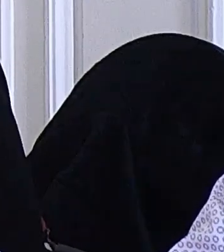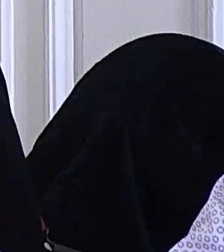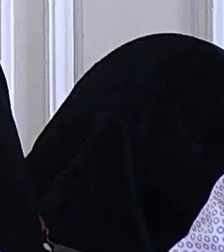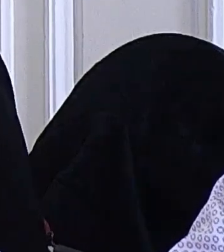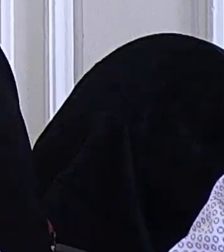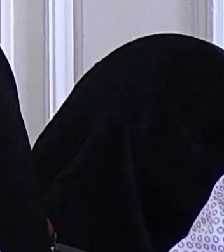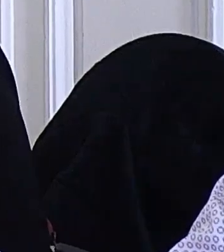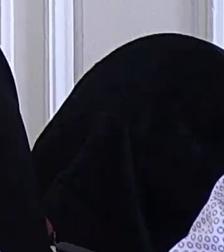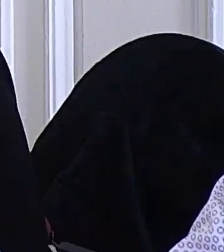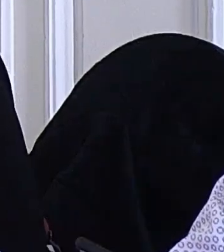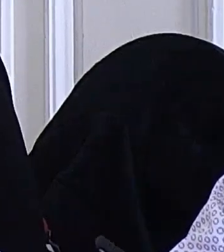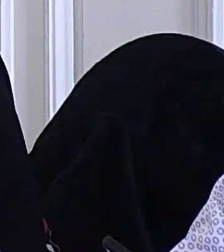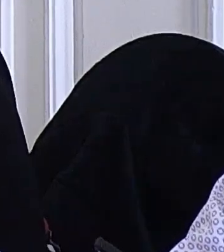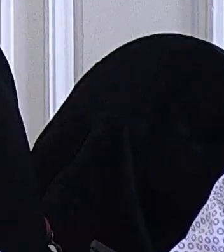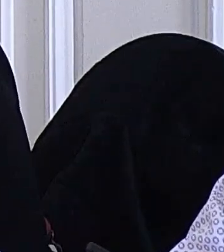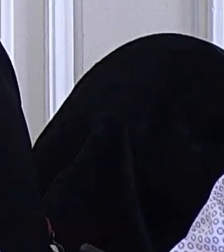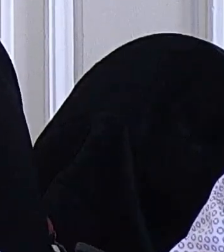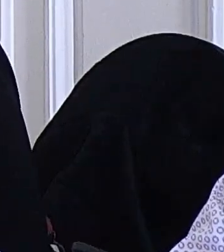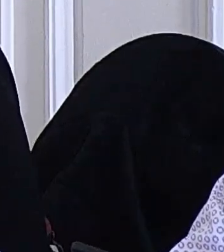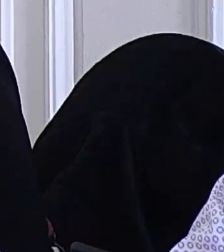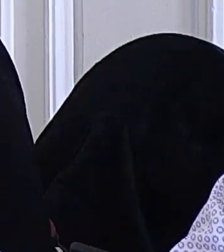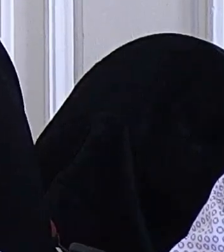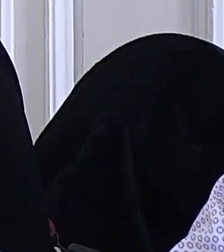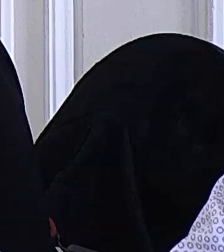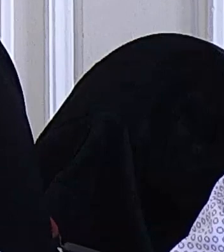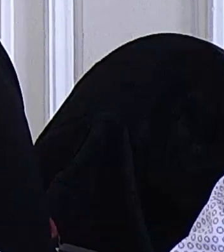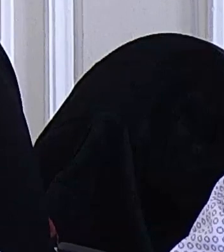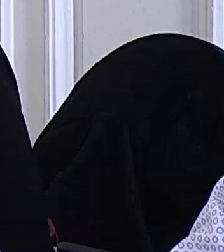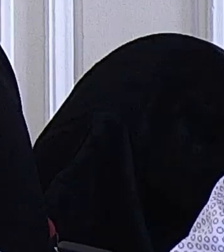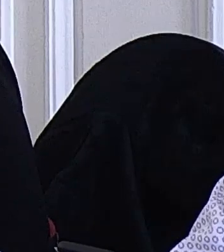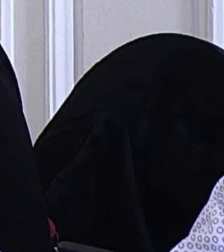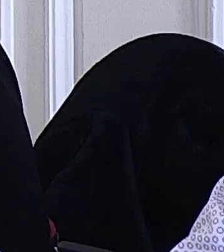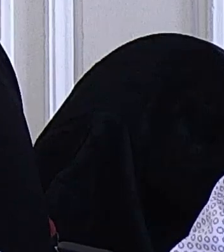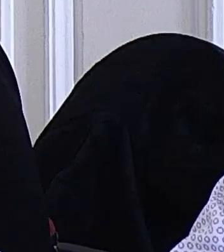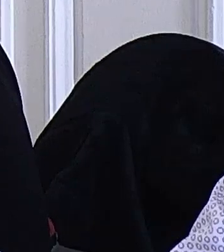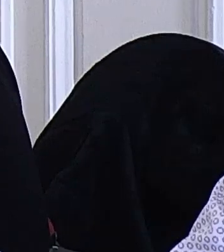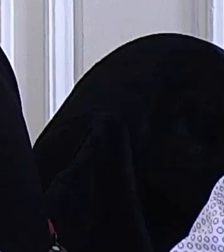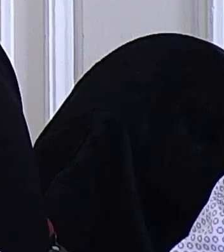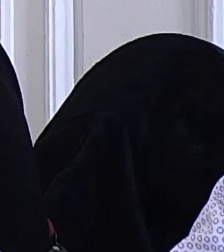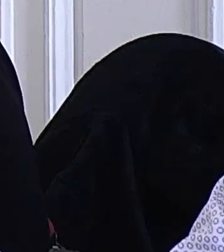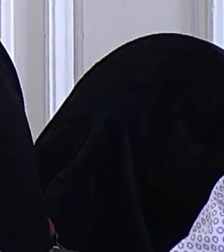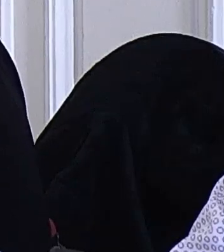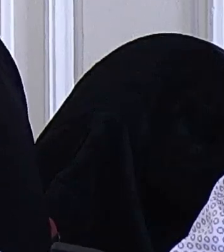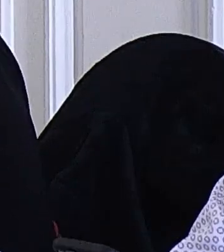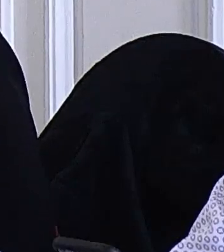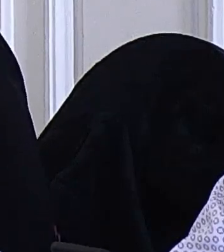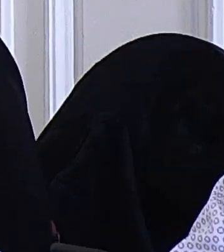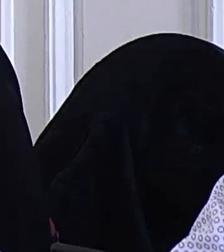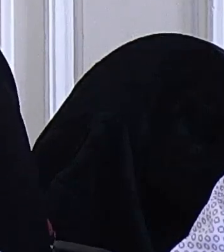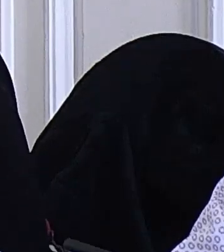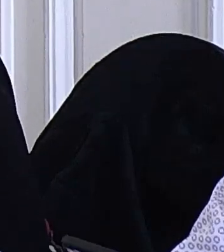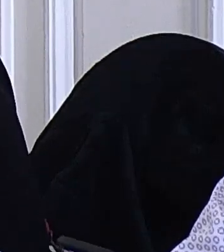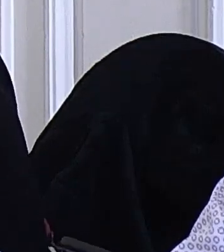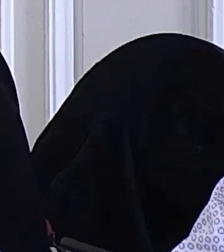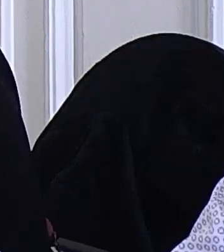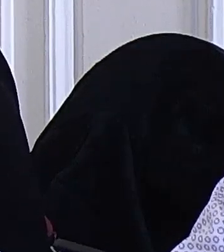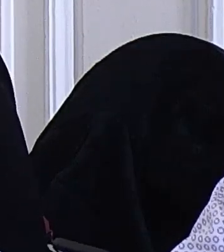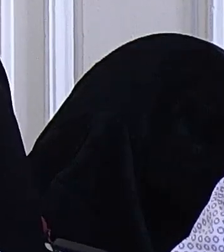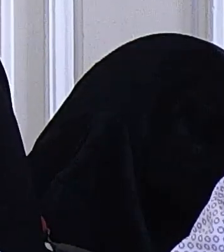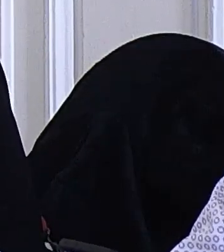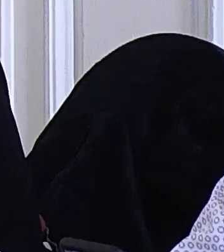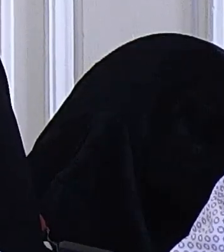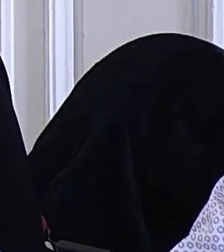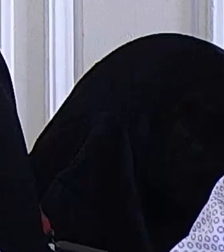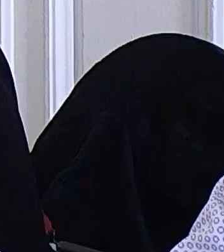juego dual que, por tanto, en virtud de la forma en que esta relación temporal se construya, condicionará también